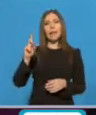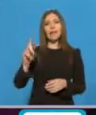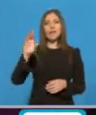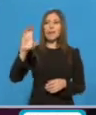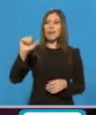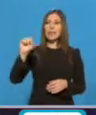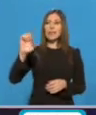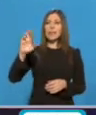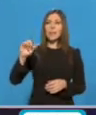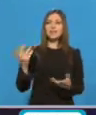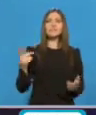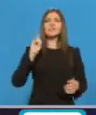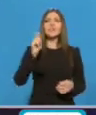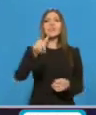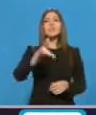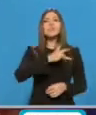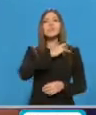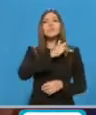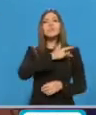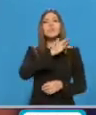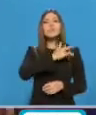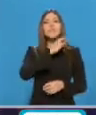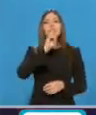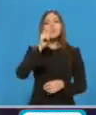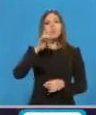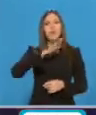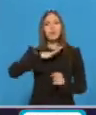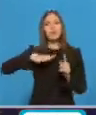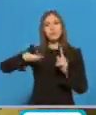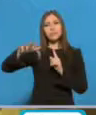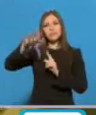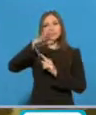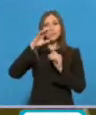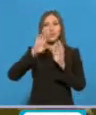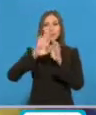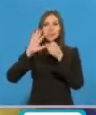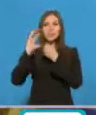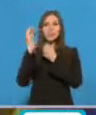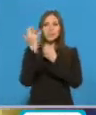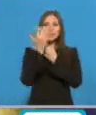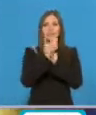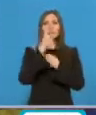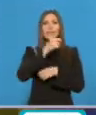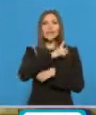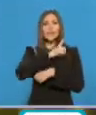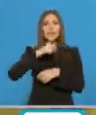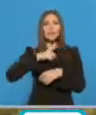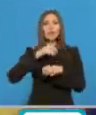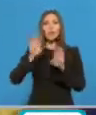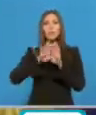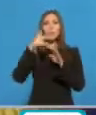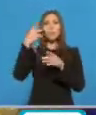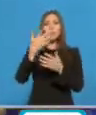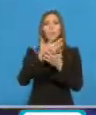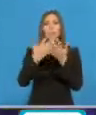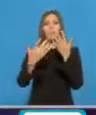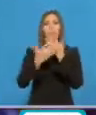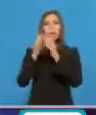tomemos conciencia de que somos un microcosmos y que pongamos las manos en las partes de Aries y